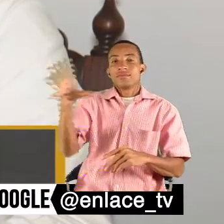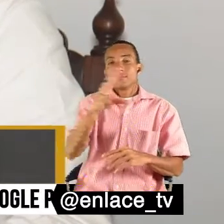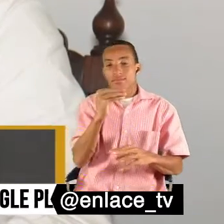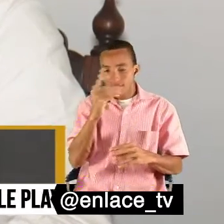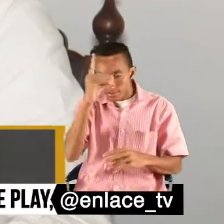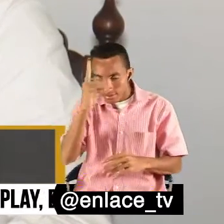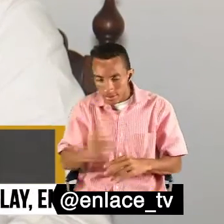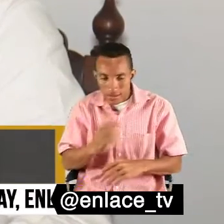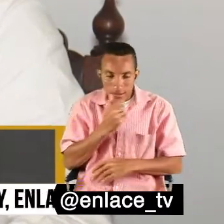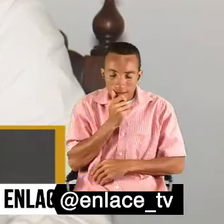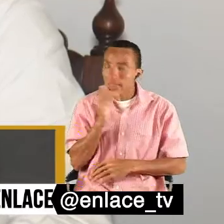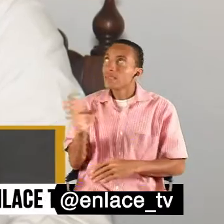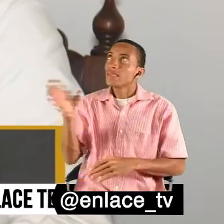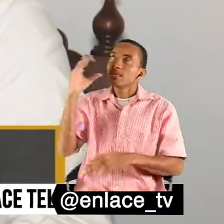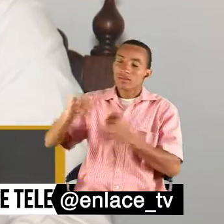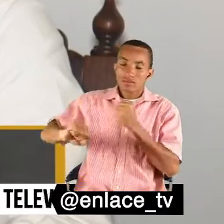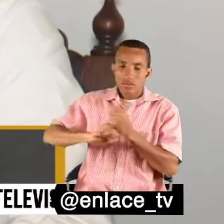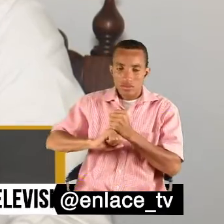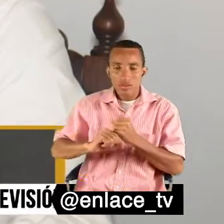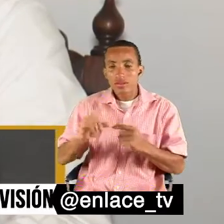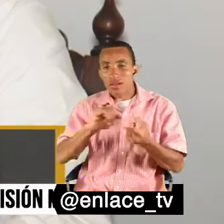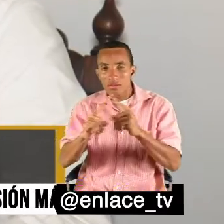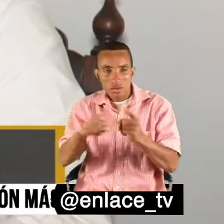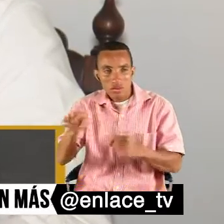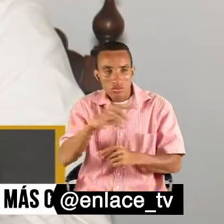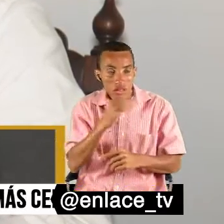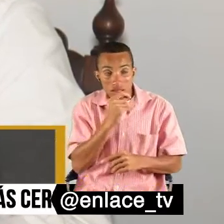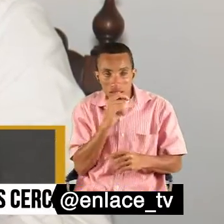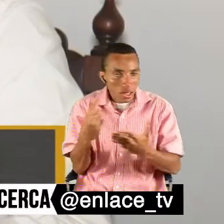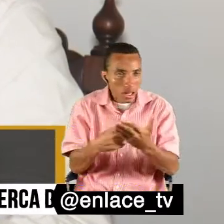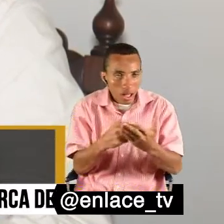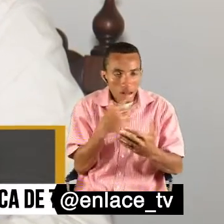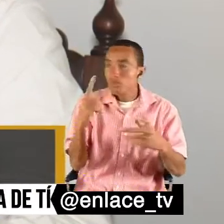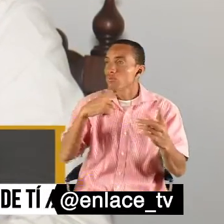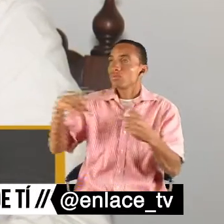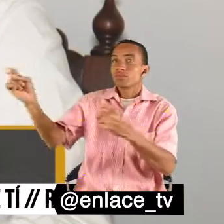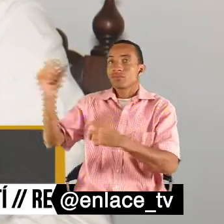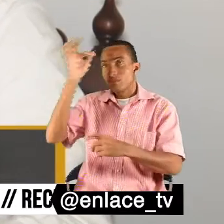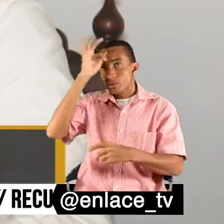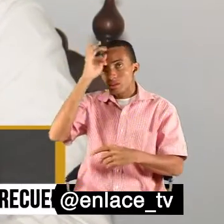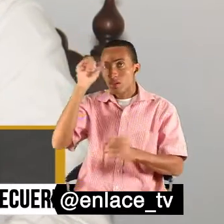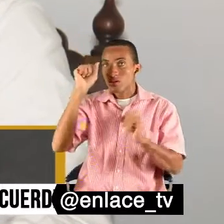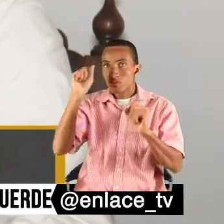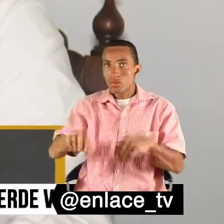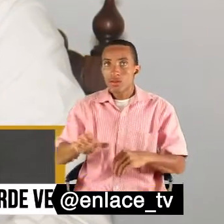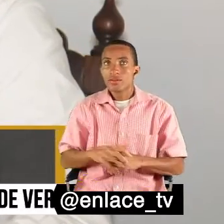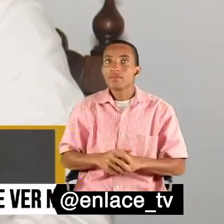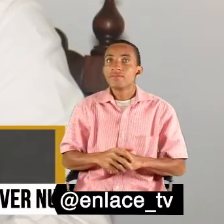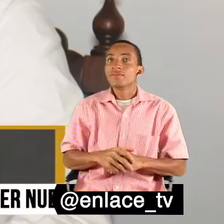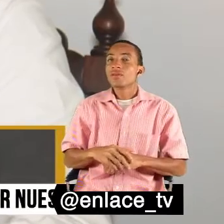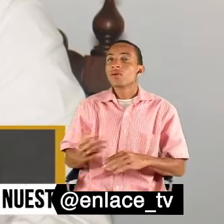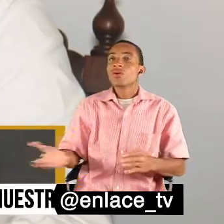de Dios y con la ayuda de los amigos trasladarlo a Bucaramanga, aguanta o soporta el viaje de aquí a Bucaramanga y allí en Bucaramanga